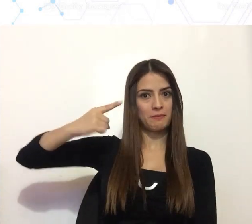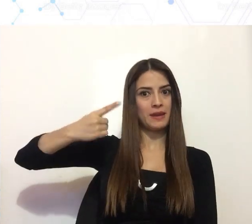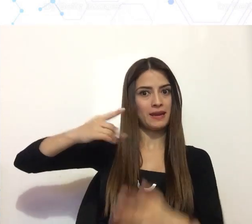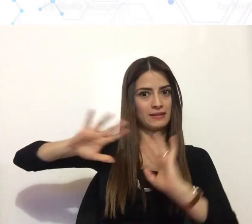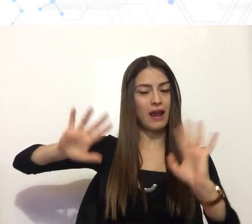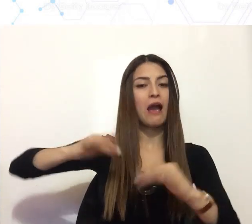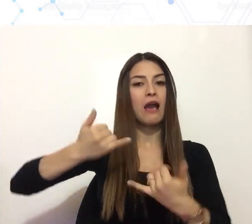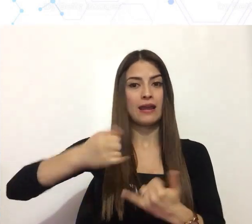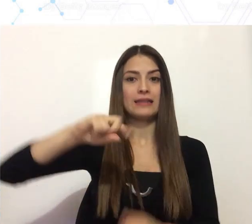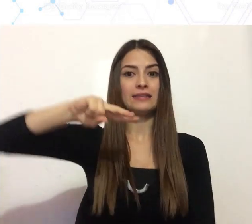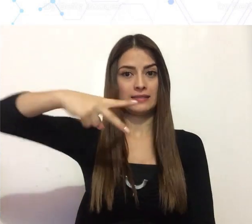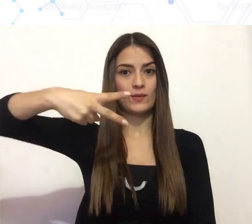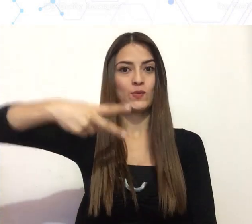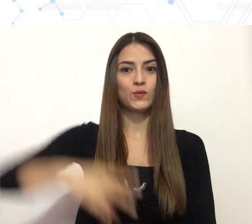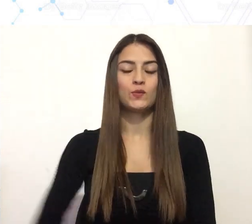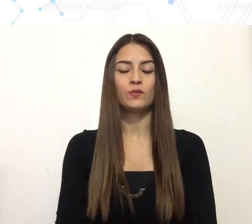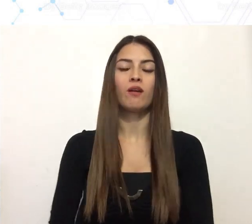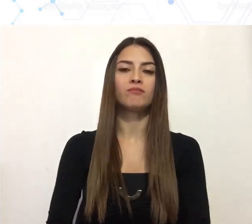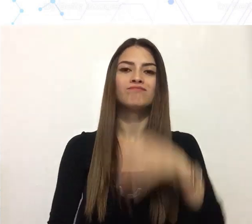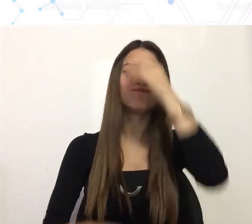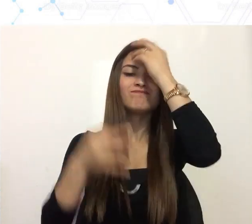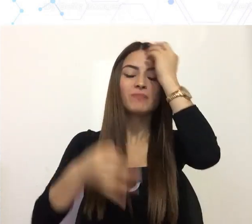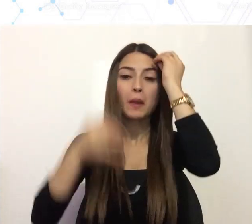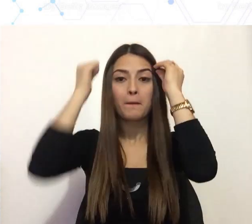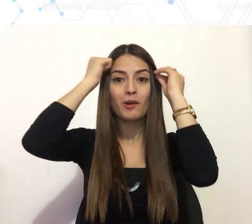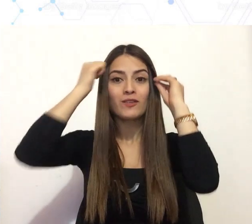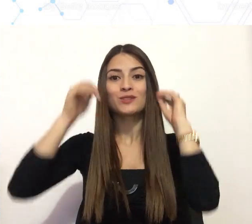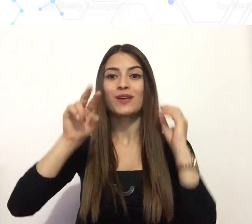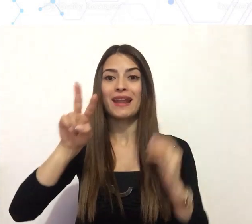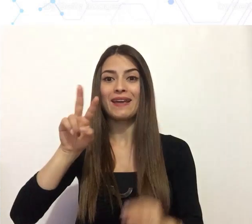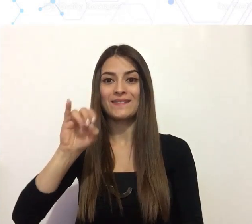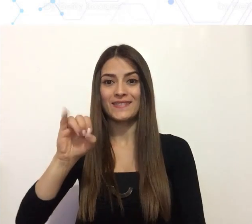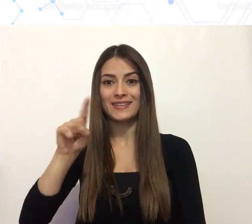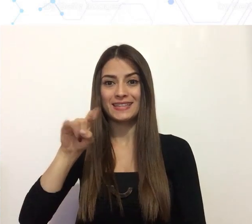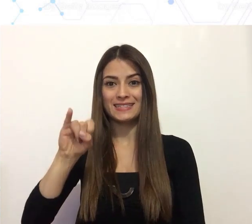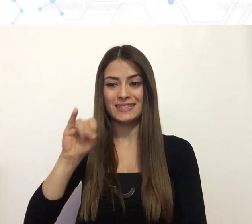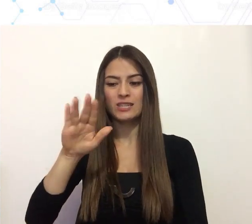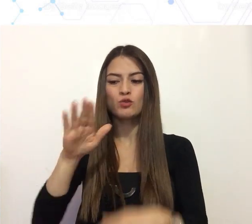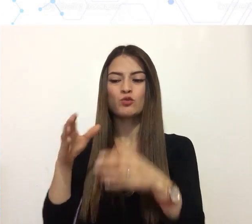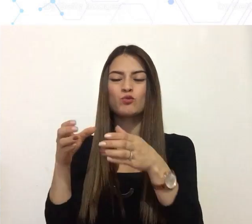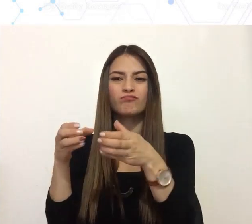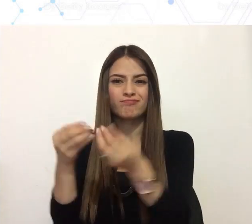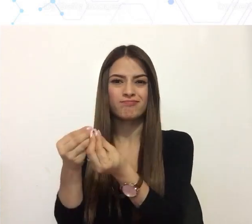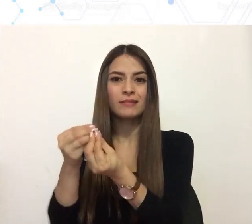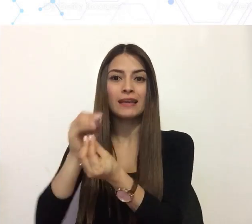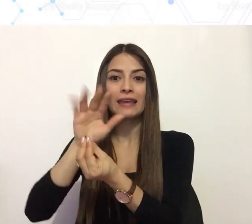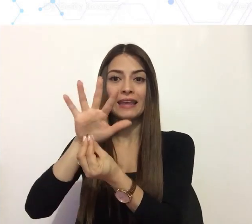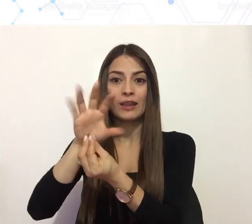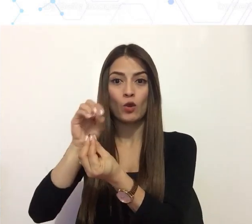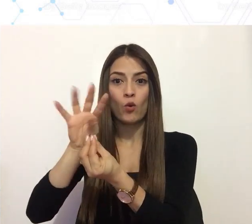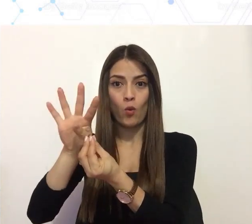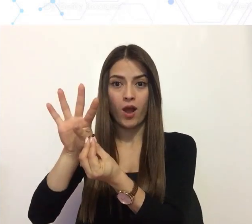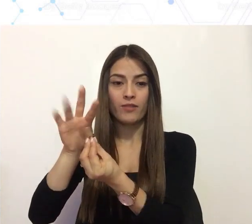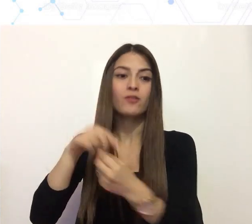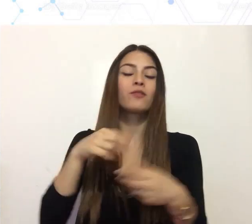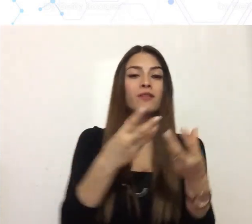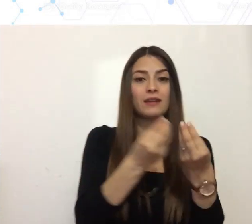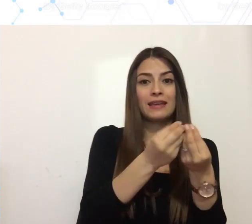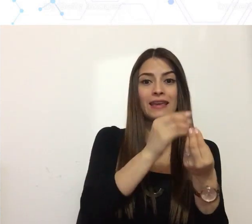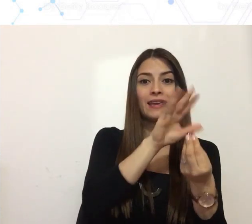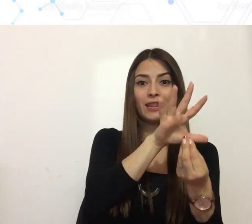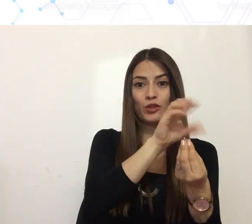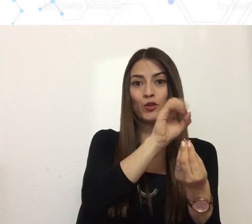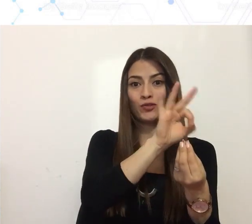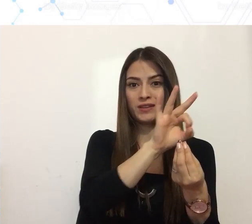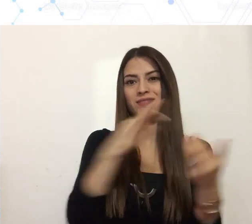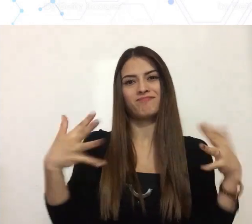específicamente en un trabajo con la profesora Visitación. Entonces, este es un trabajo para los ciclos